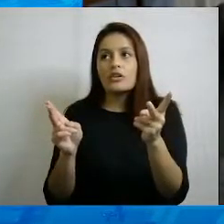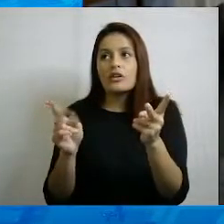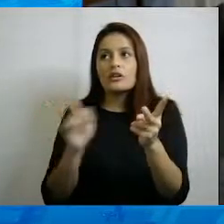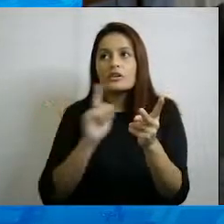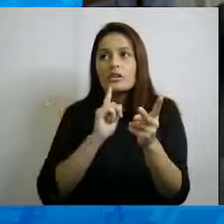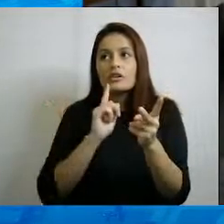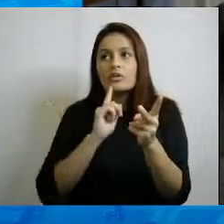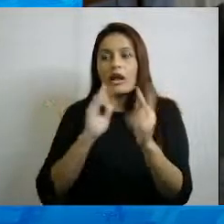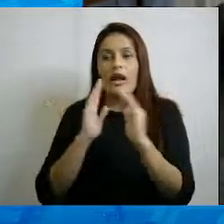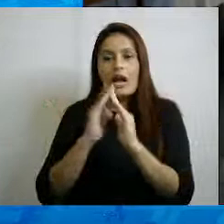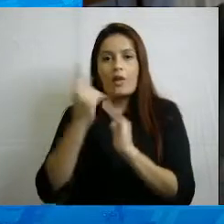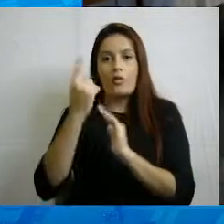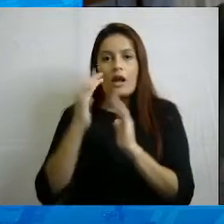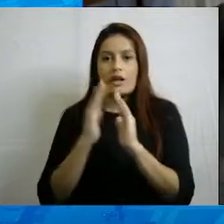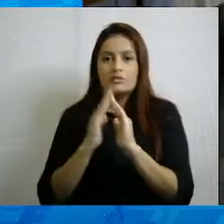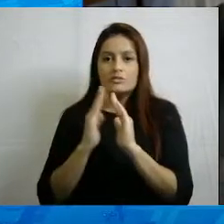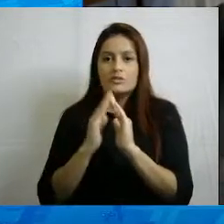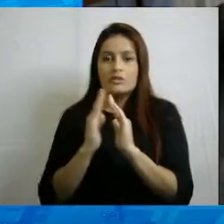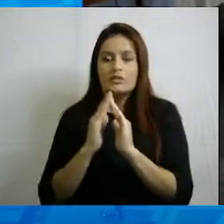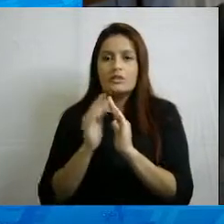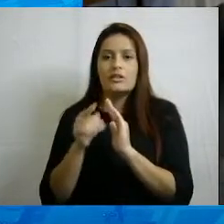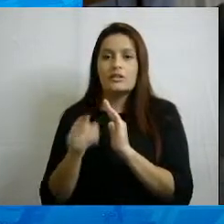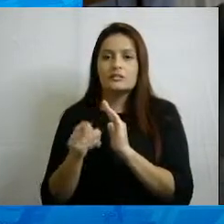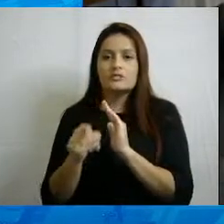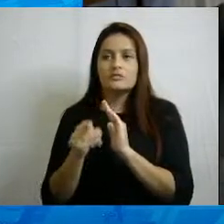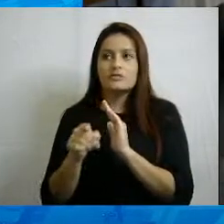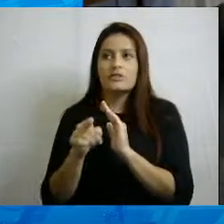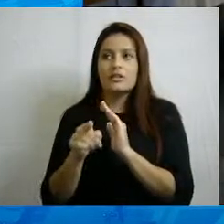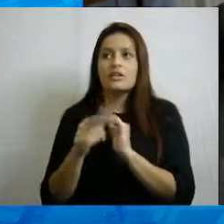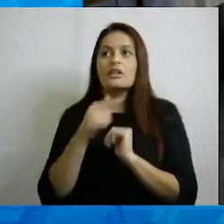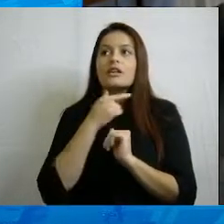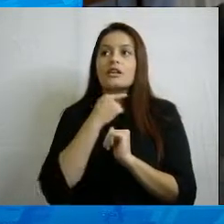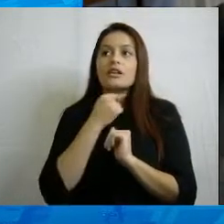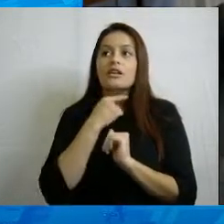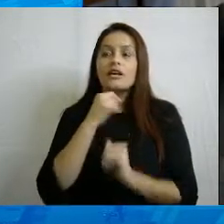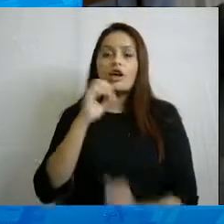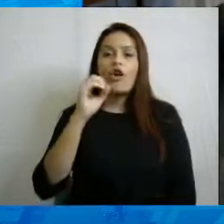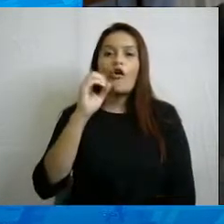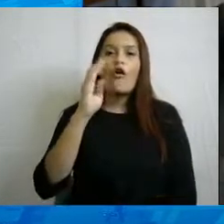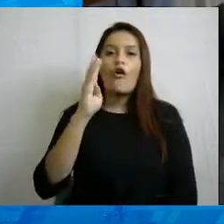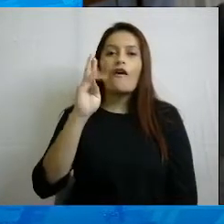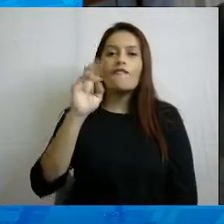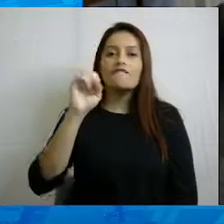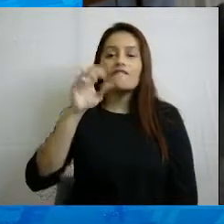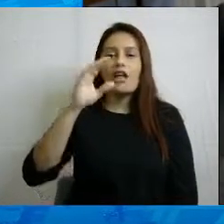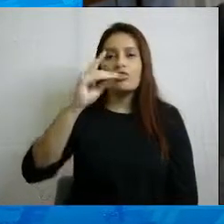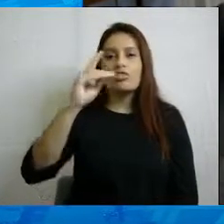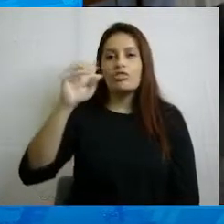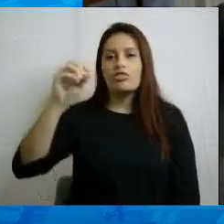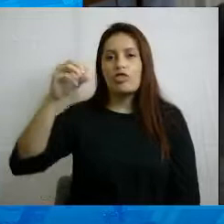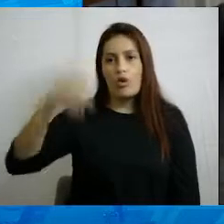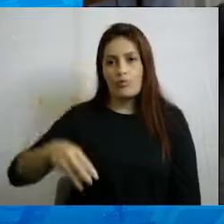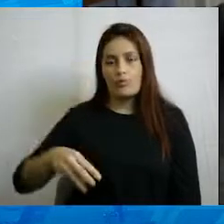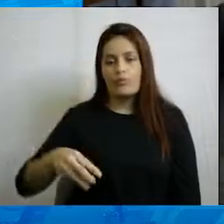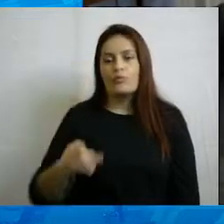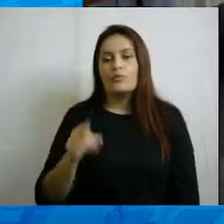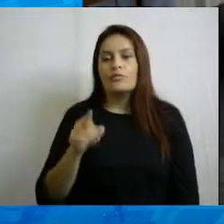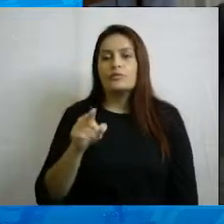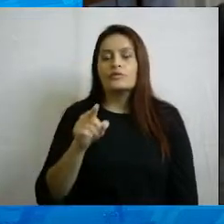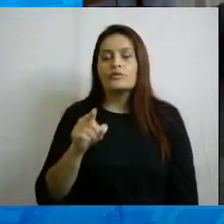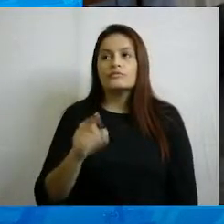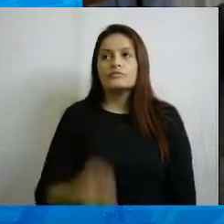casa. Entonces, eso es lo que ellos están pidiendo, que se pronuncie obras municipales, totalmente pertinente al respecto.